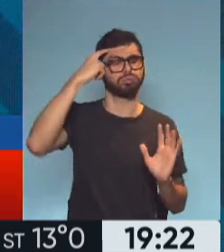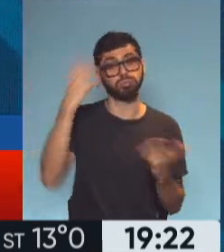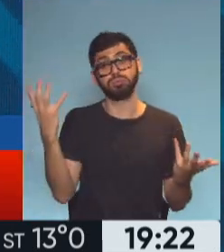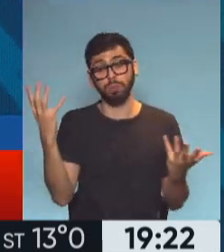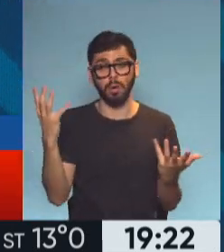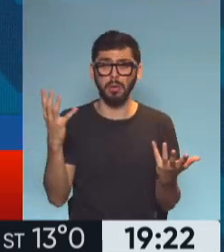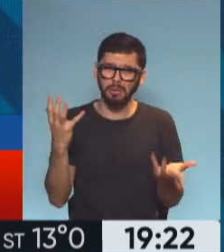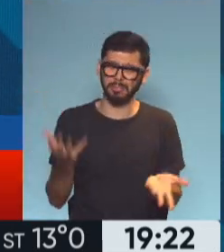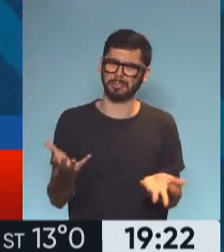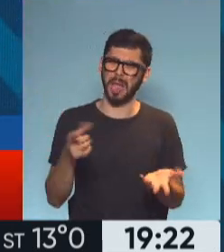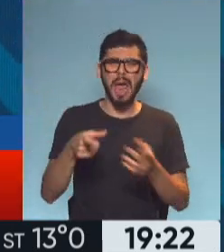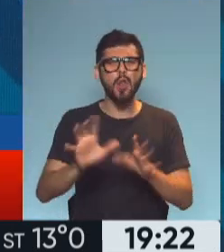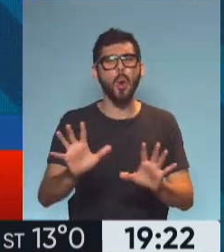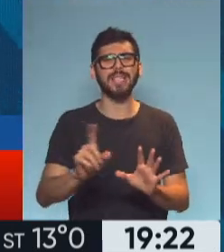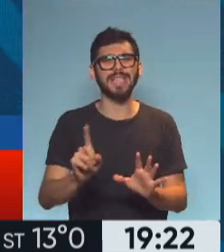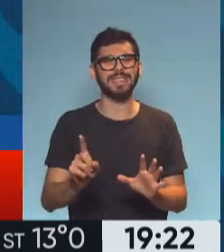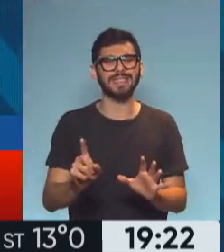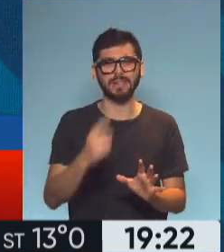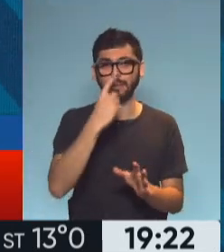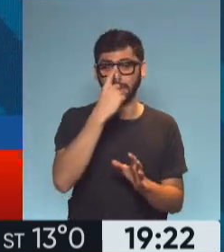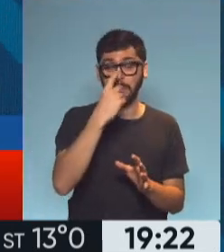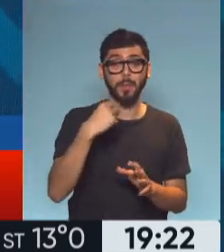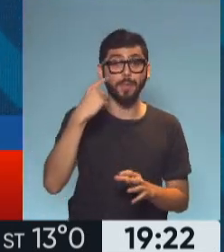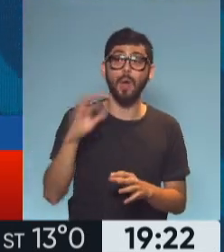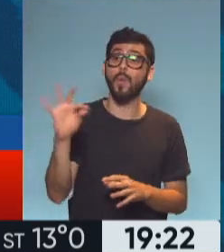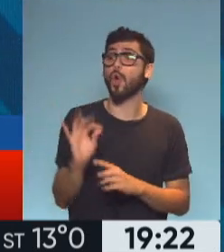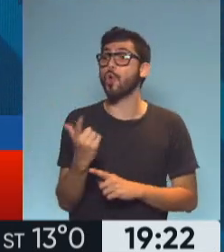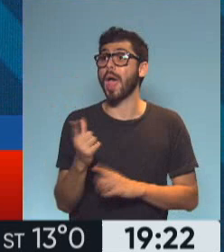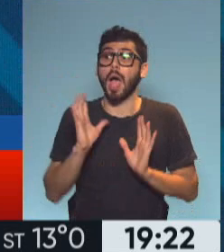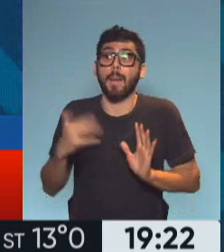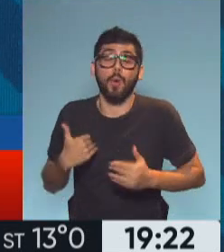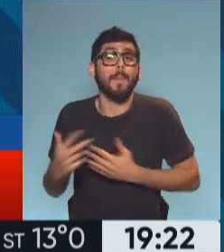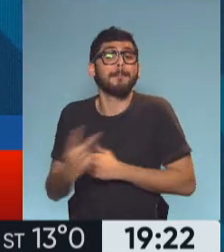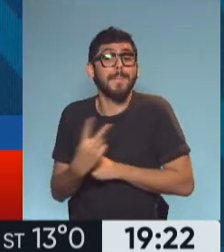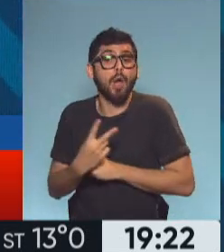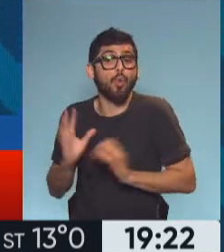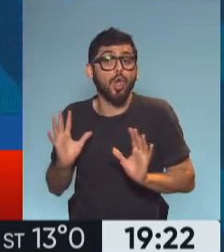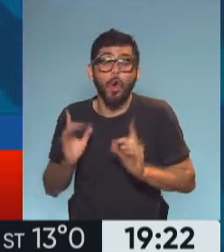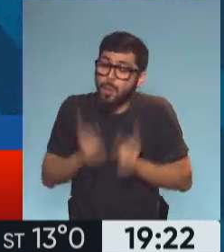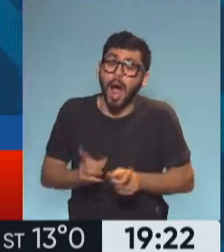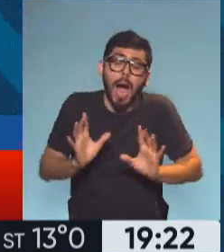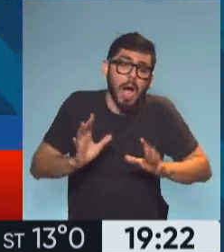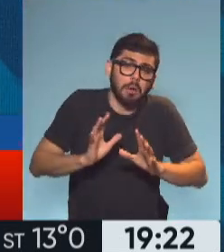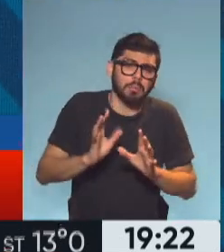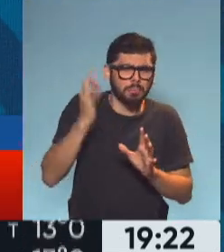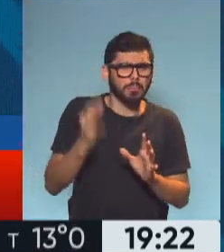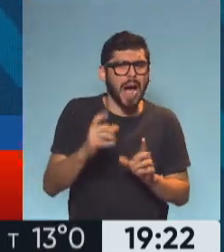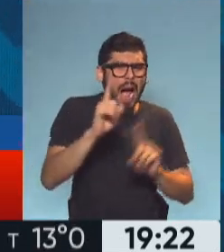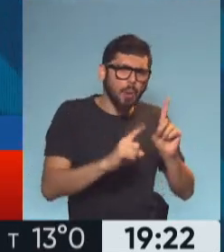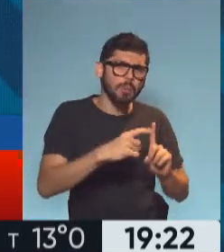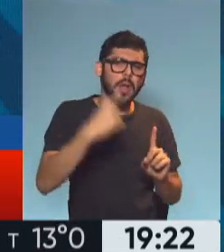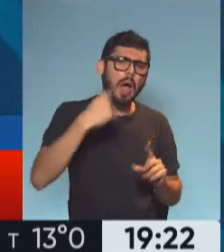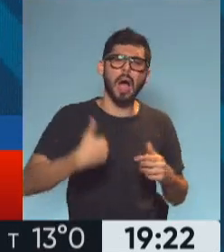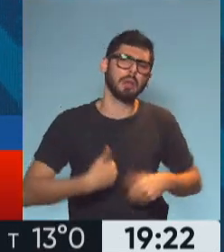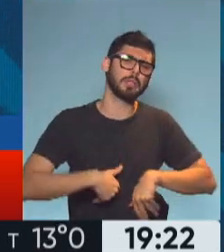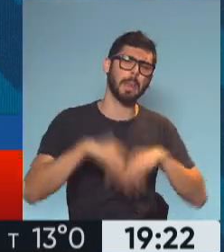no es así y no sólo porque se te dice bueno no existe pero yo me cuido me cuido igual no no no no hay gente que piensa dice